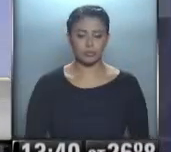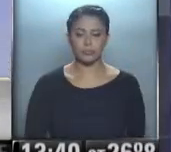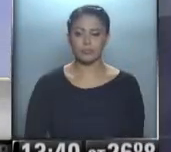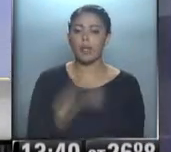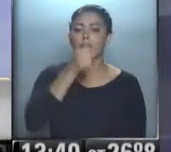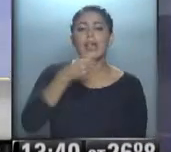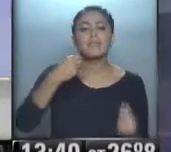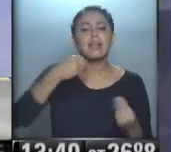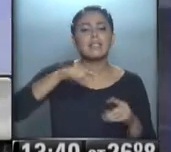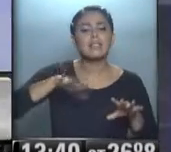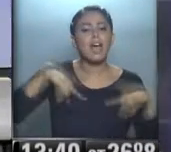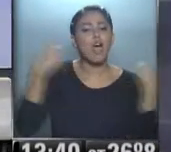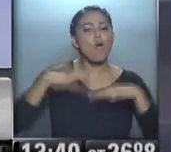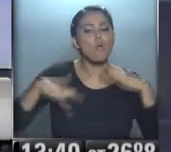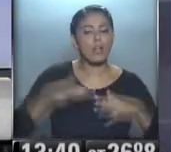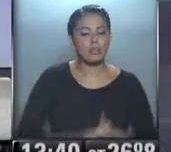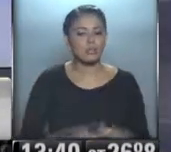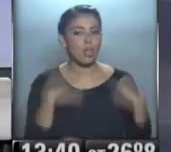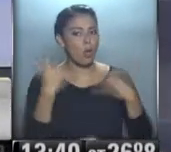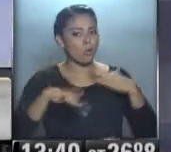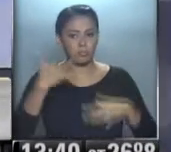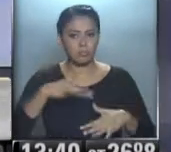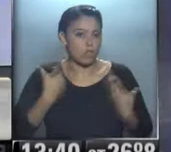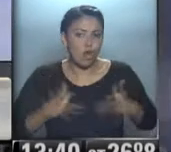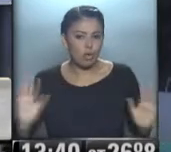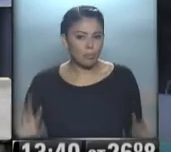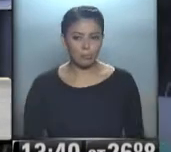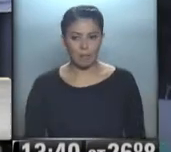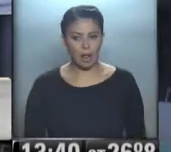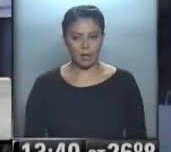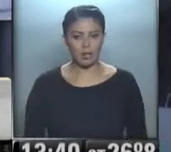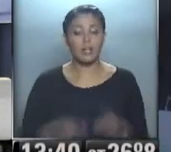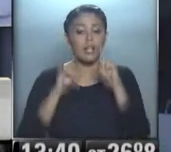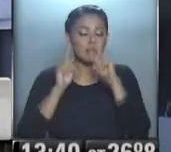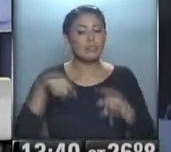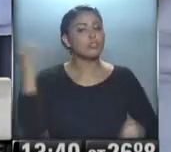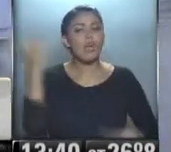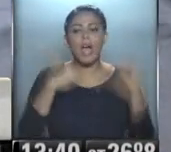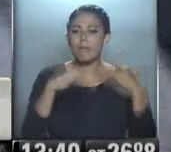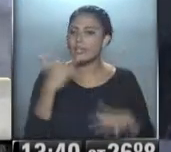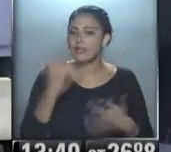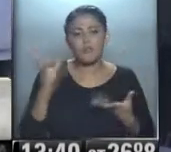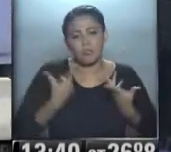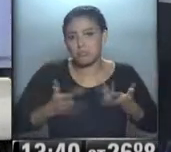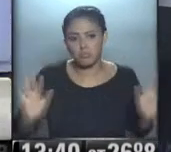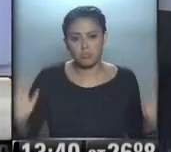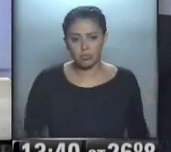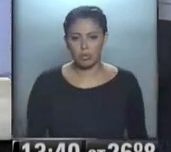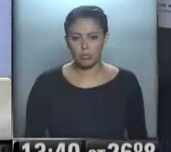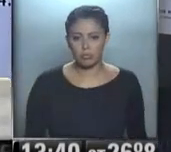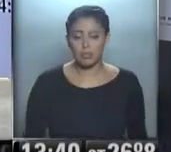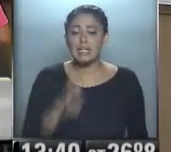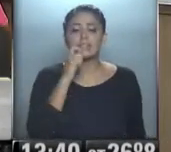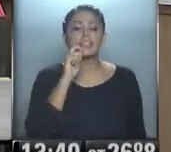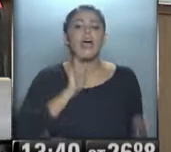con las guardias? Las guardias están atendiendo normalmente. Las guardias se están atendiendo normalmente, las emergencias las atendemos normalmente. Si viniera